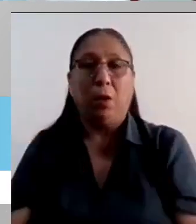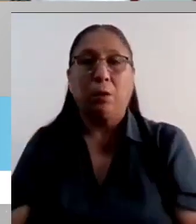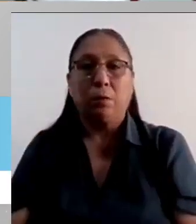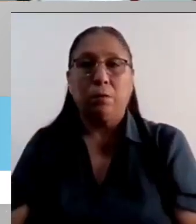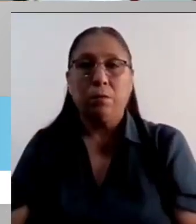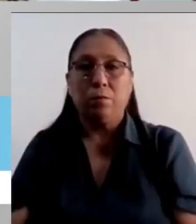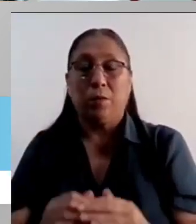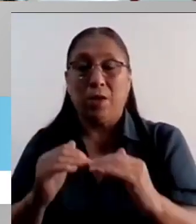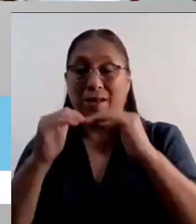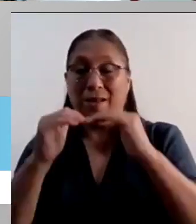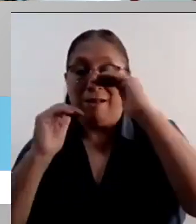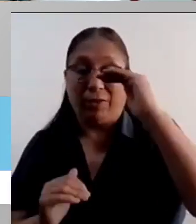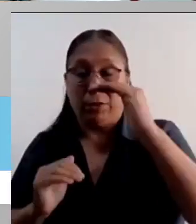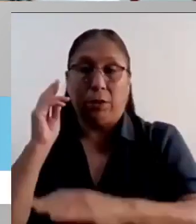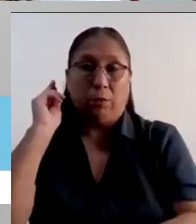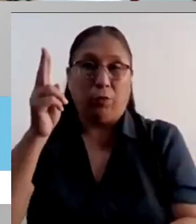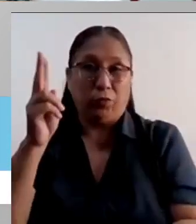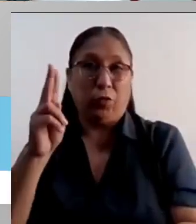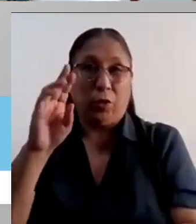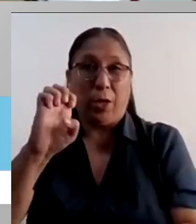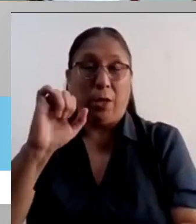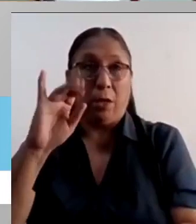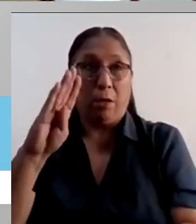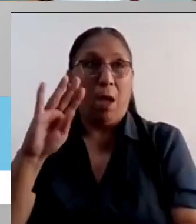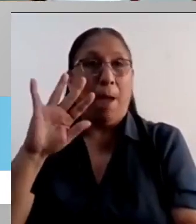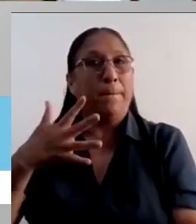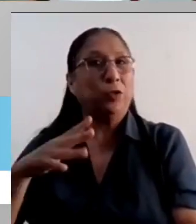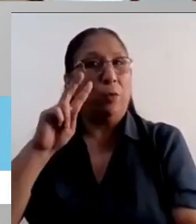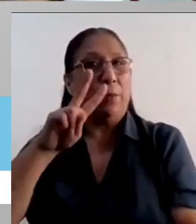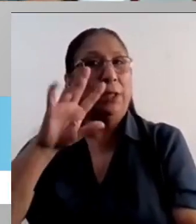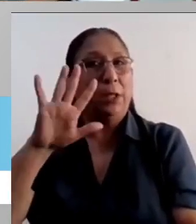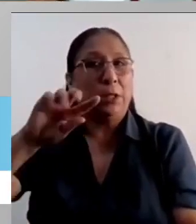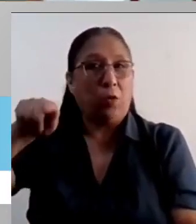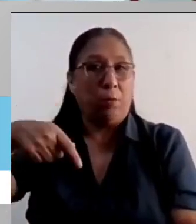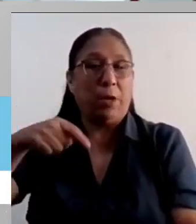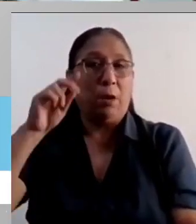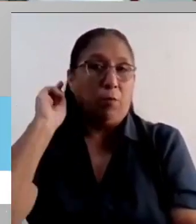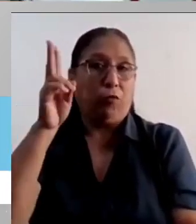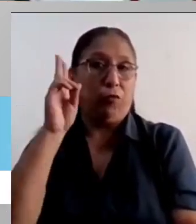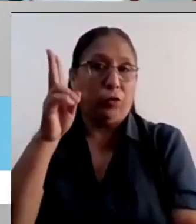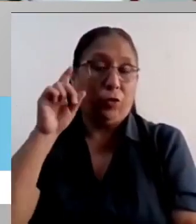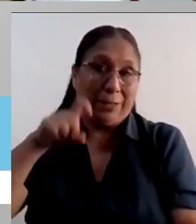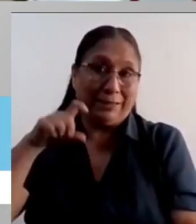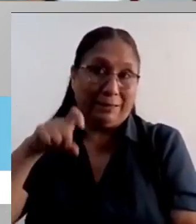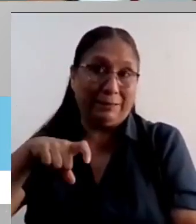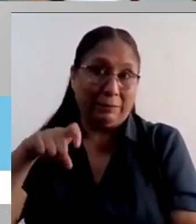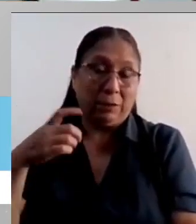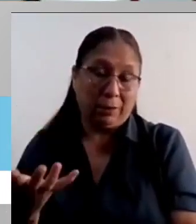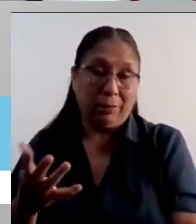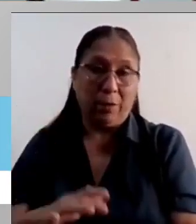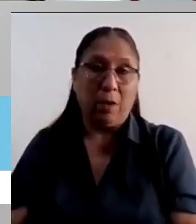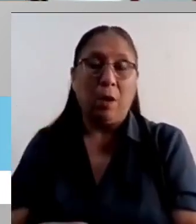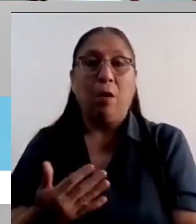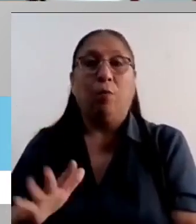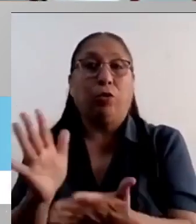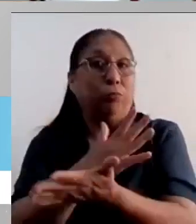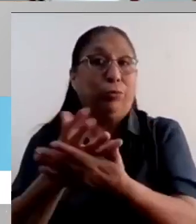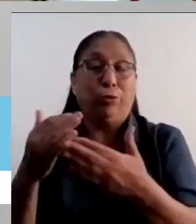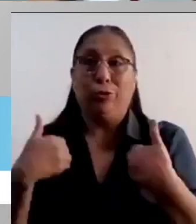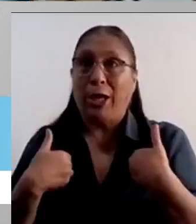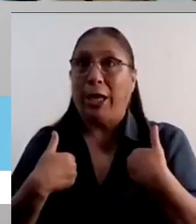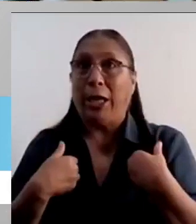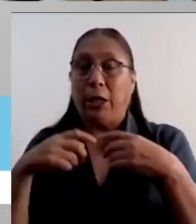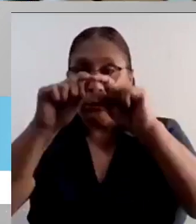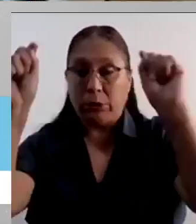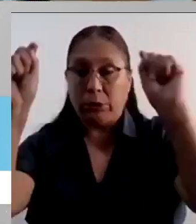La brecha de docentes EIB está aproximadamente en 25,000 docentes que se requieren, ¿no? Ya sea porque o no cuentan con un título